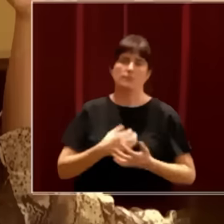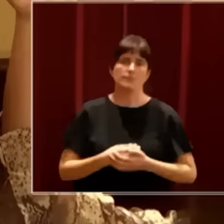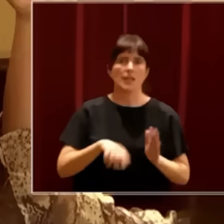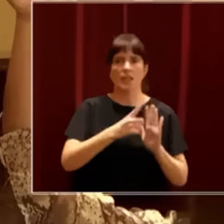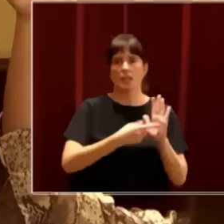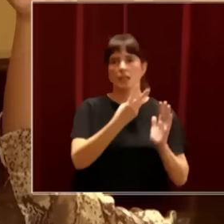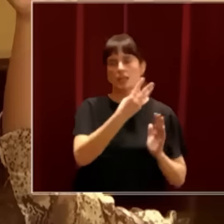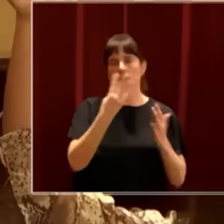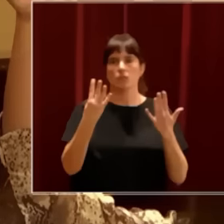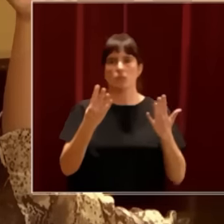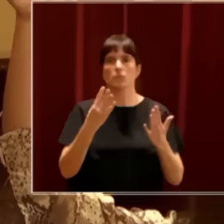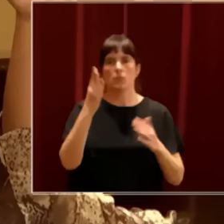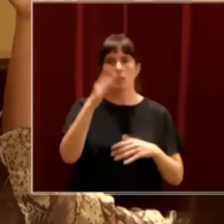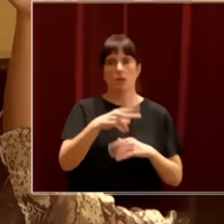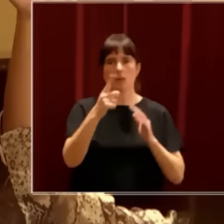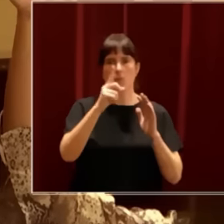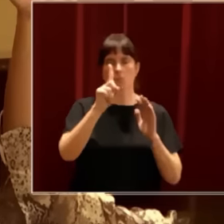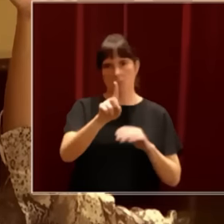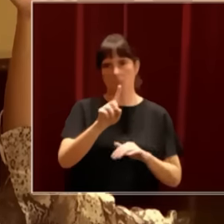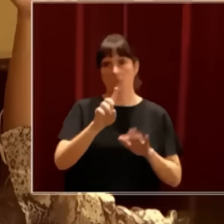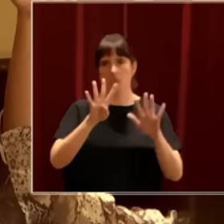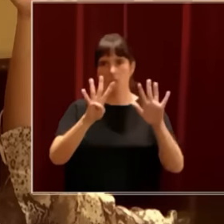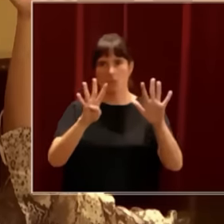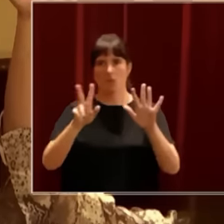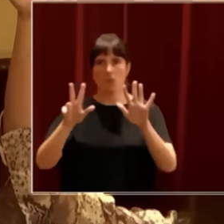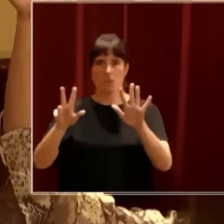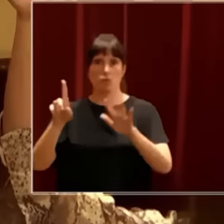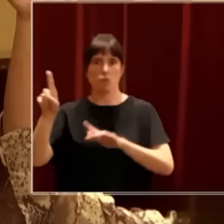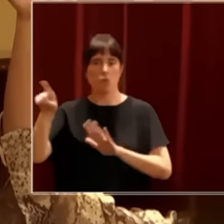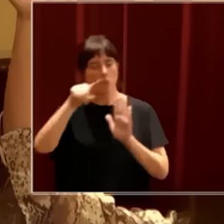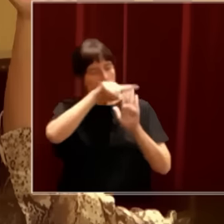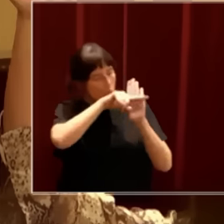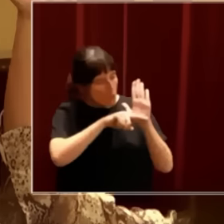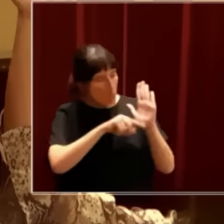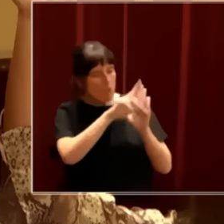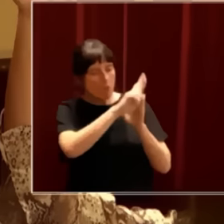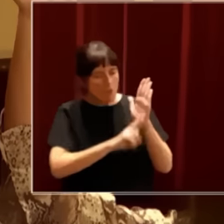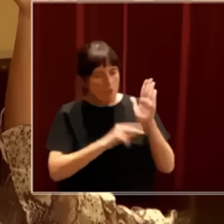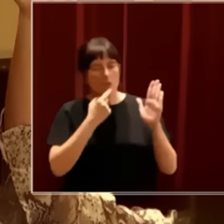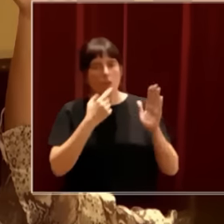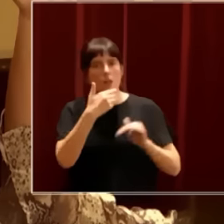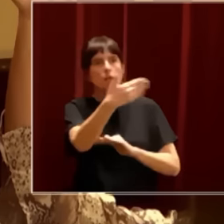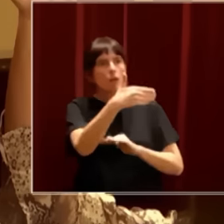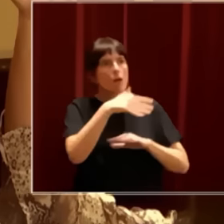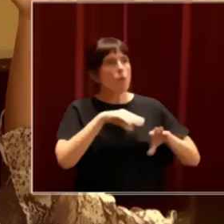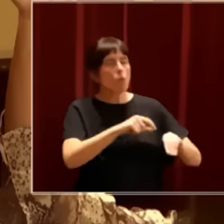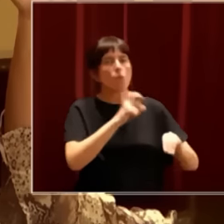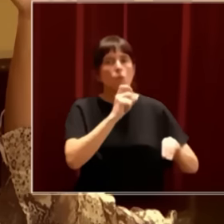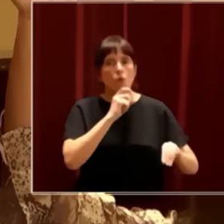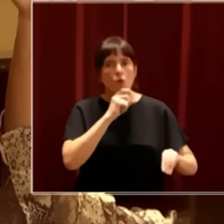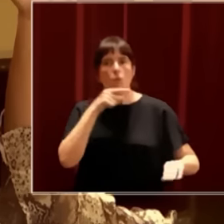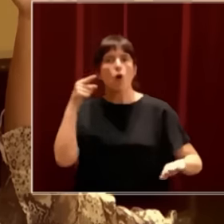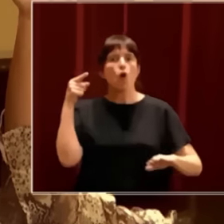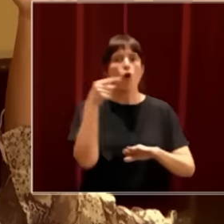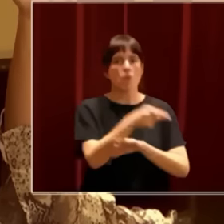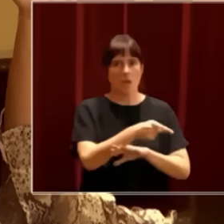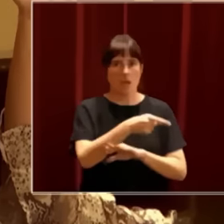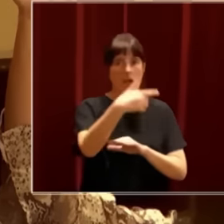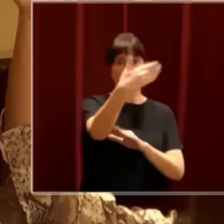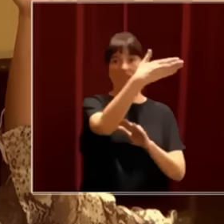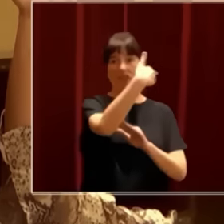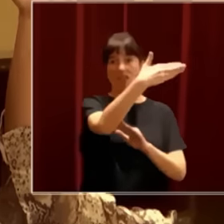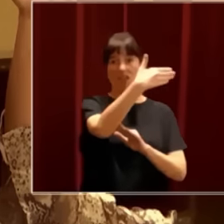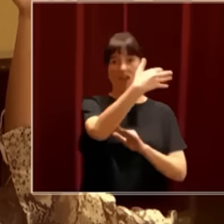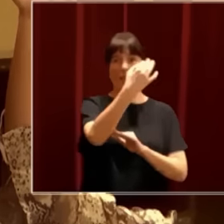39 barra 1981, por la que se regula el uso de la bandera de España, obliga a la bandera nacional se coloque en lugar preferente